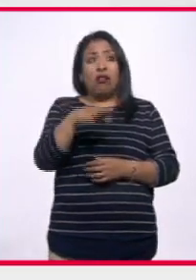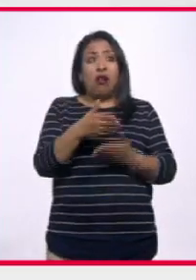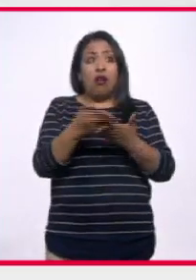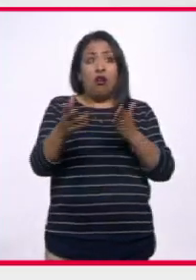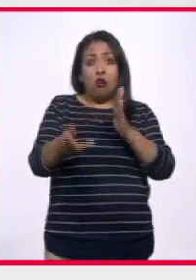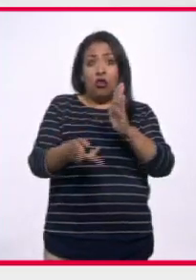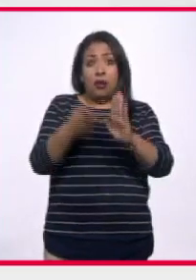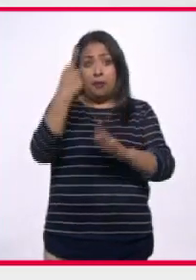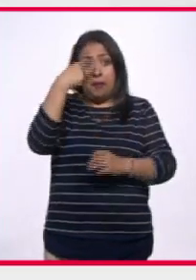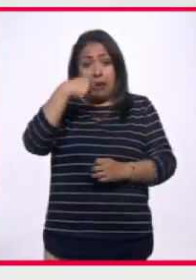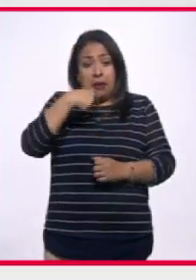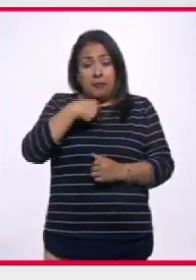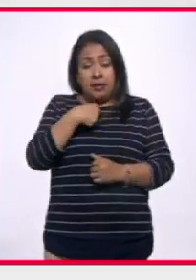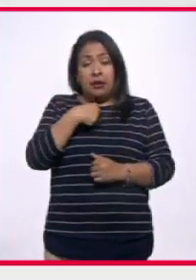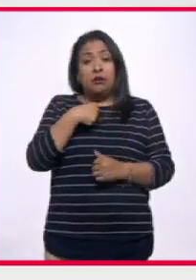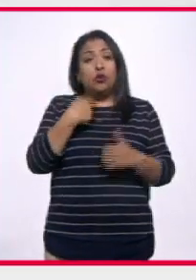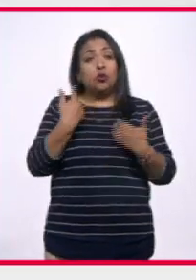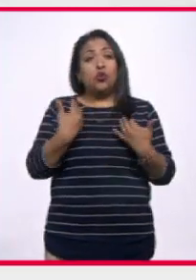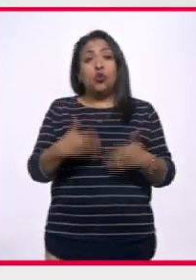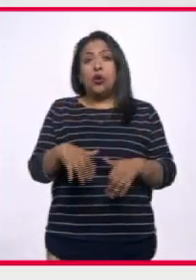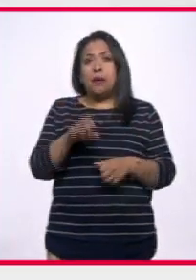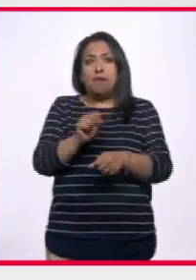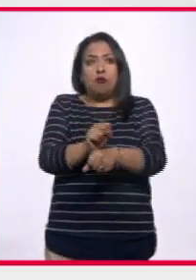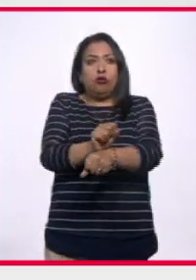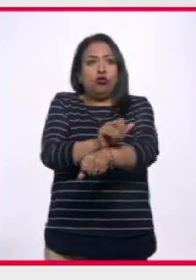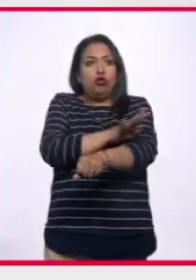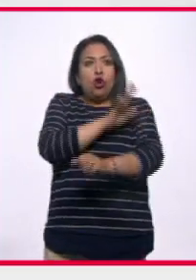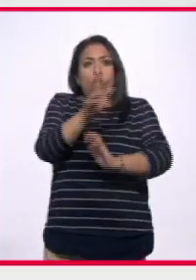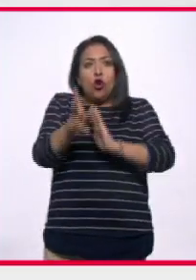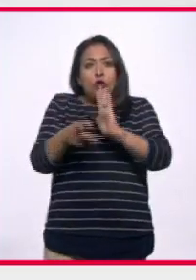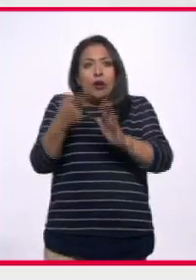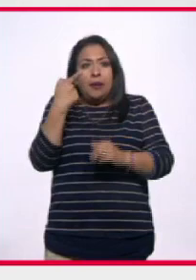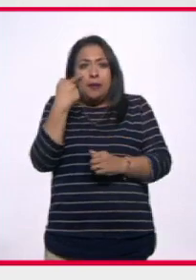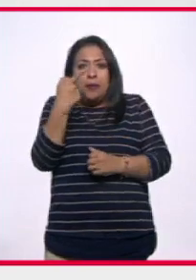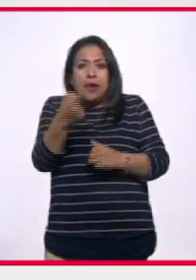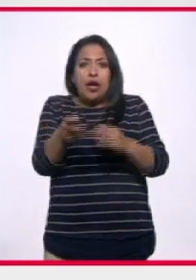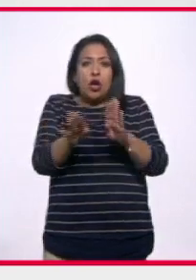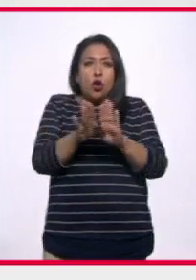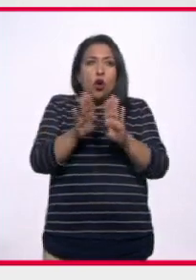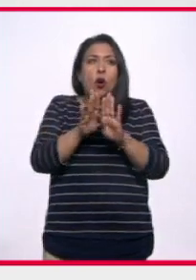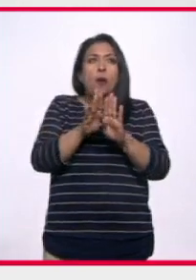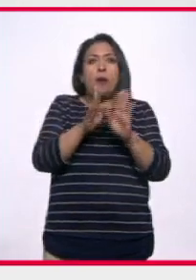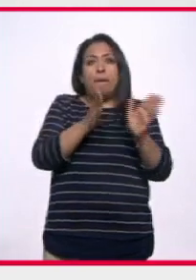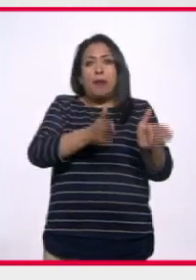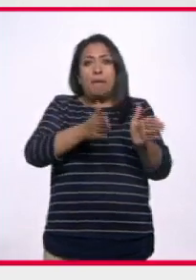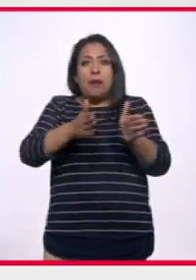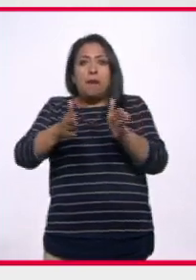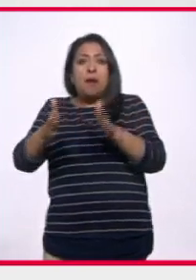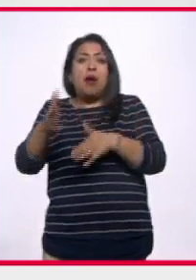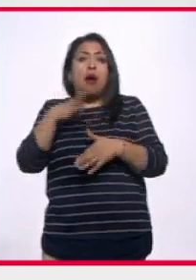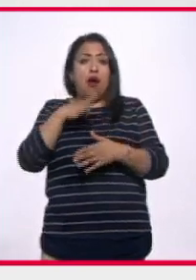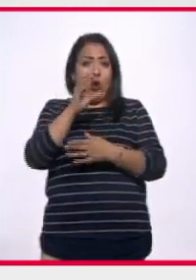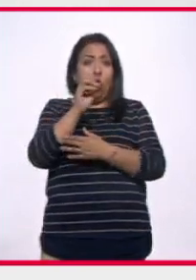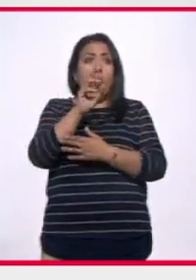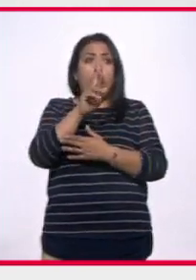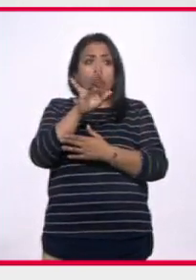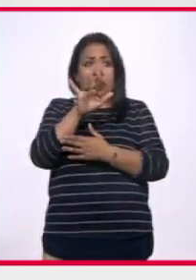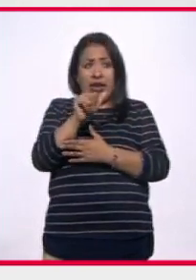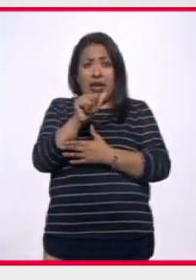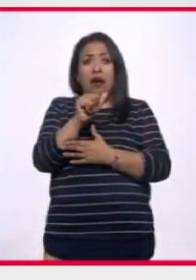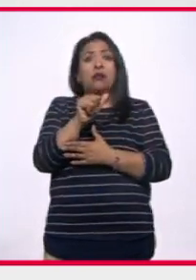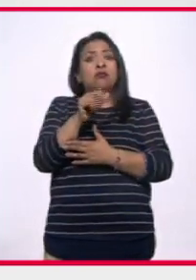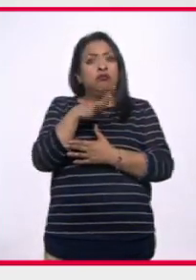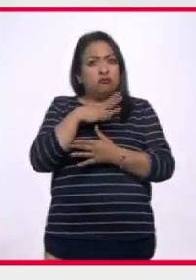ahora entonces para mí ha sido muy emocionante redescubrir todos los pasajes porque es una ópera bastante